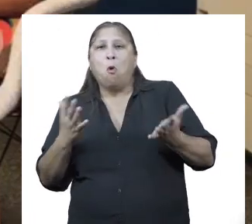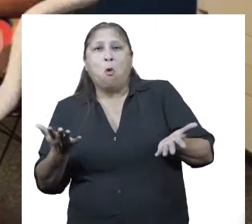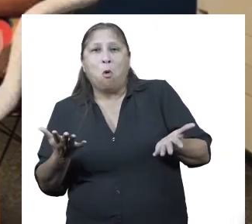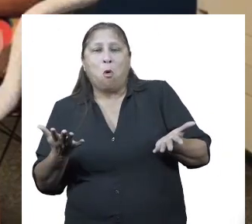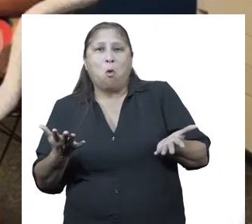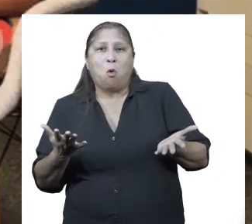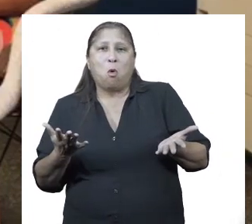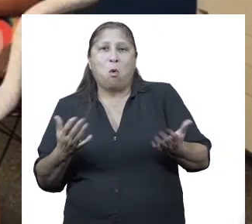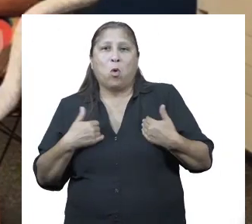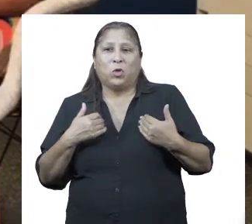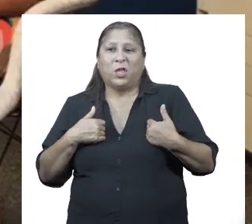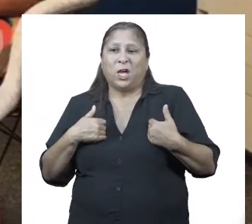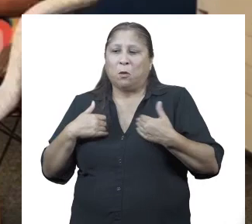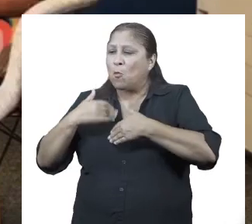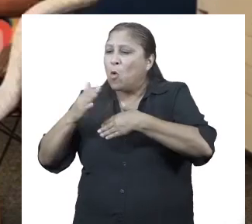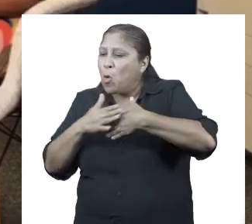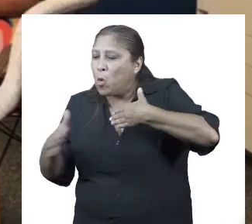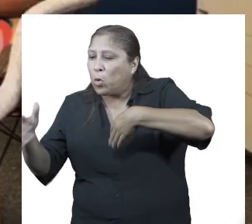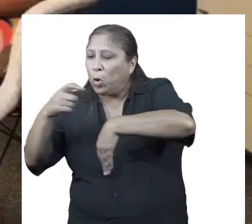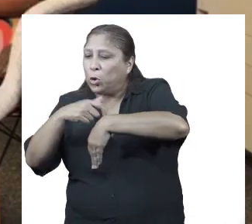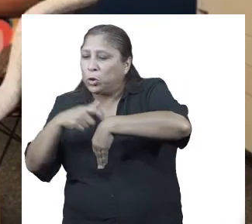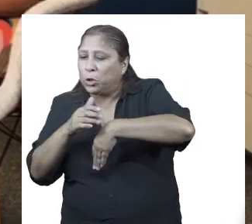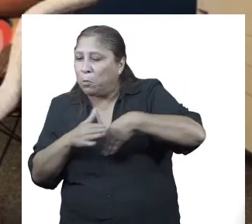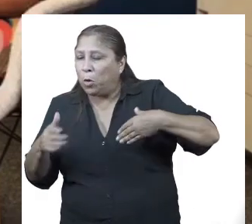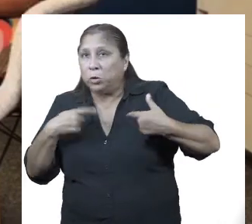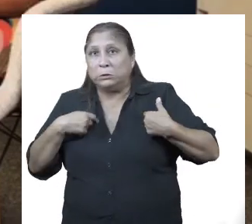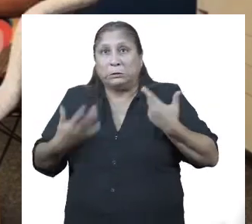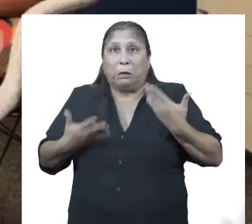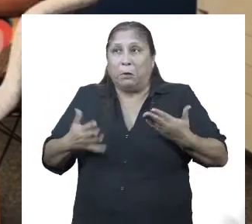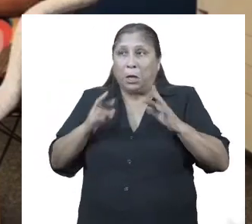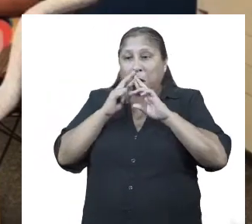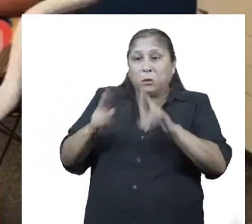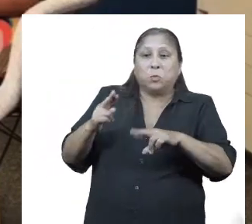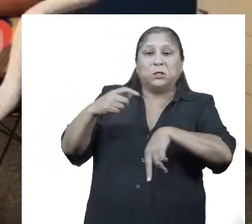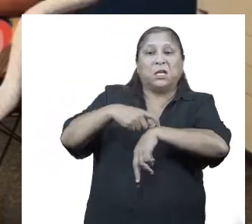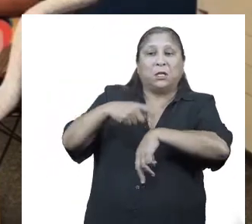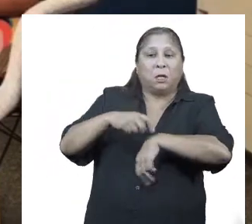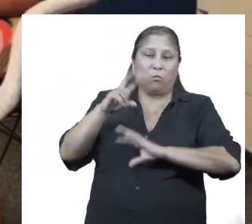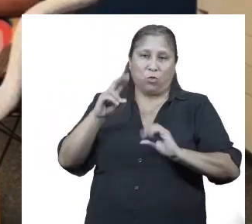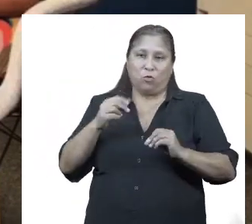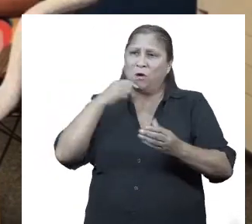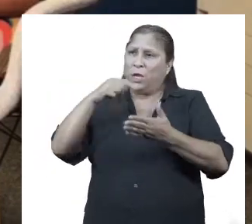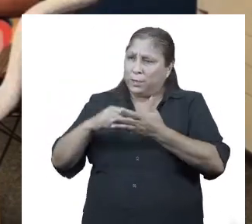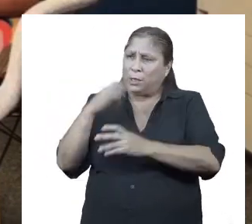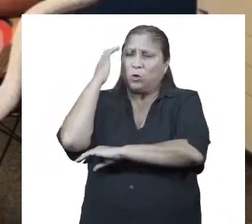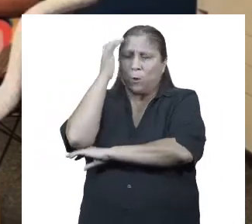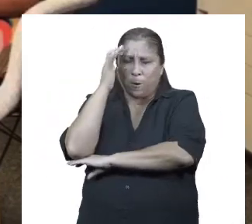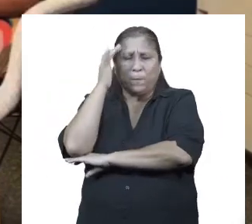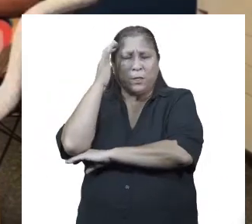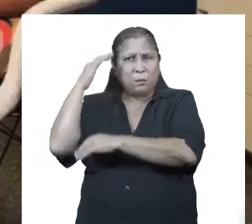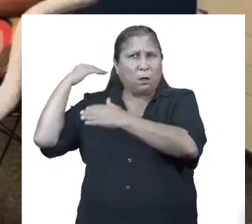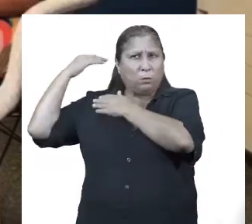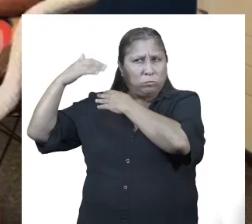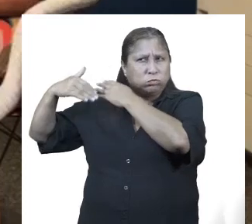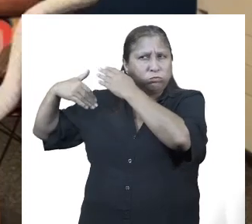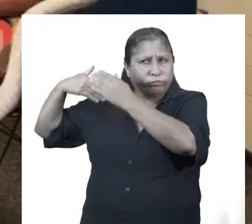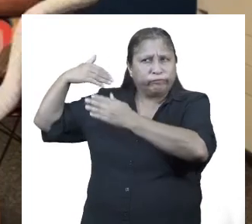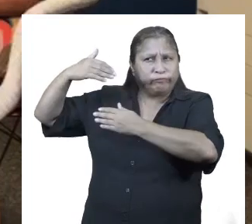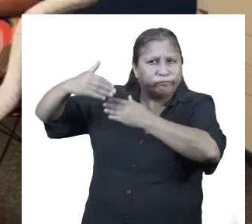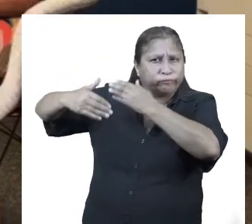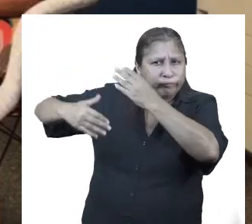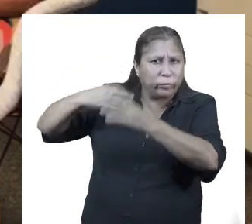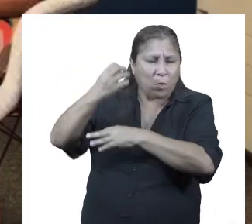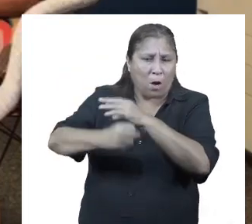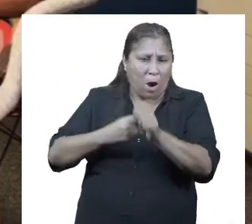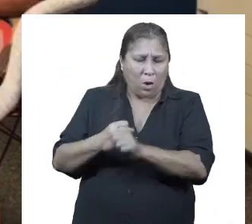situación de transitoriedad, ¿no? En donde de repente es algo producto del momento. No, esto es algo que lo ha reflexionado ya varios